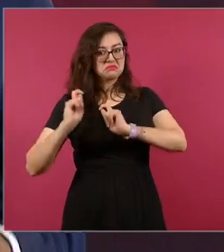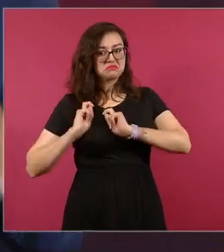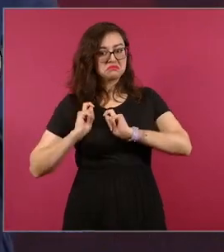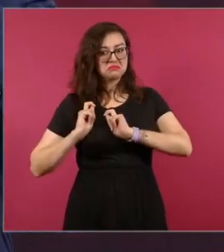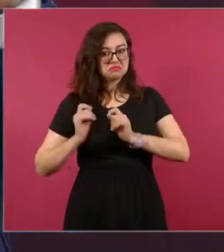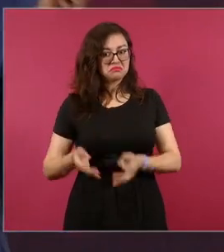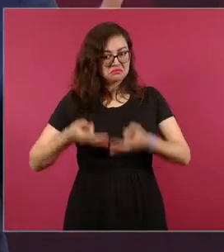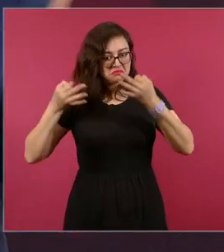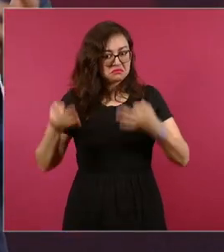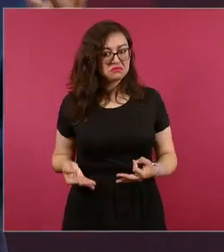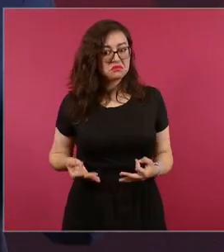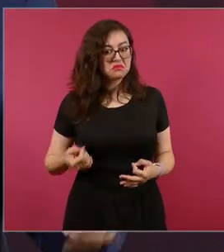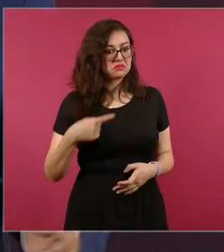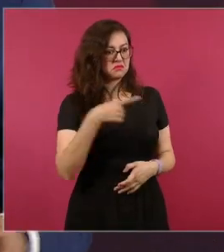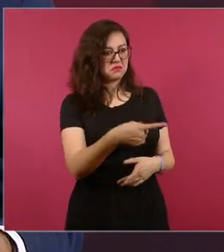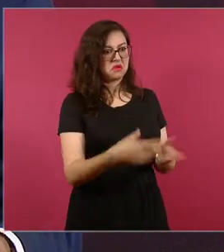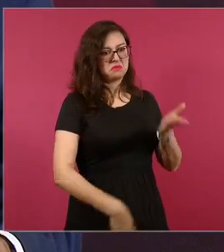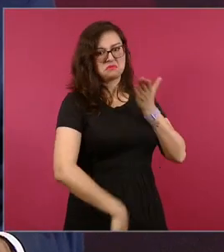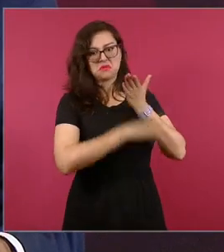eso es